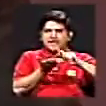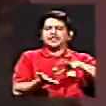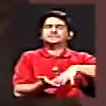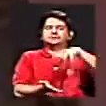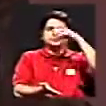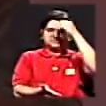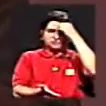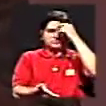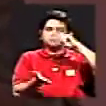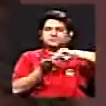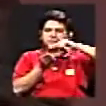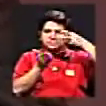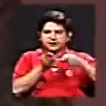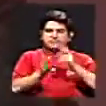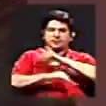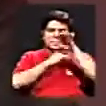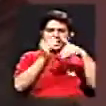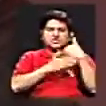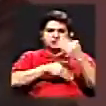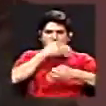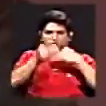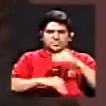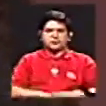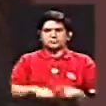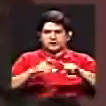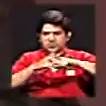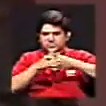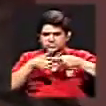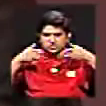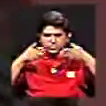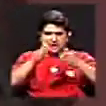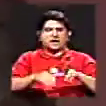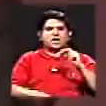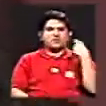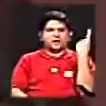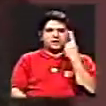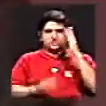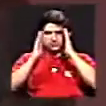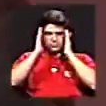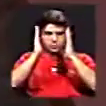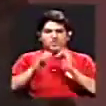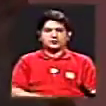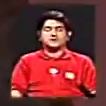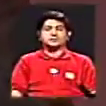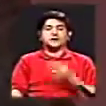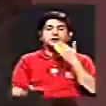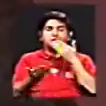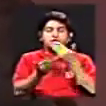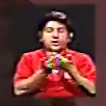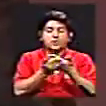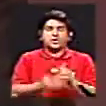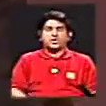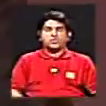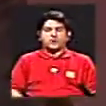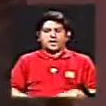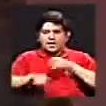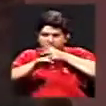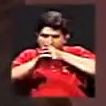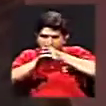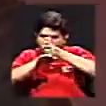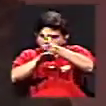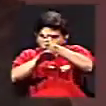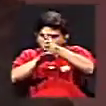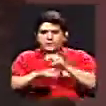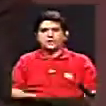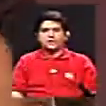aprendida en el sentido de que todo el proceso de mantenimiento de una carretera no se debe concentrar únicamente a una buena superficie de rodamiento, a una buena condición de la